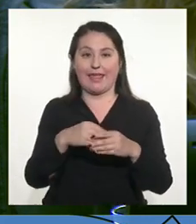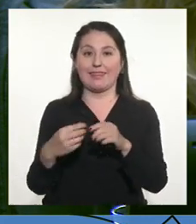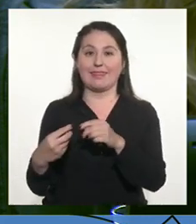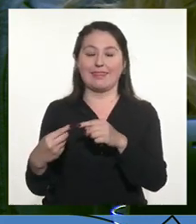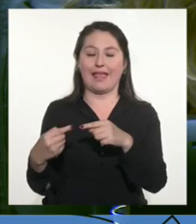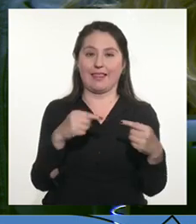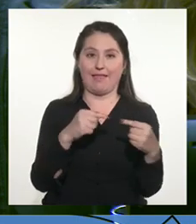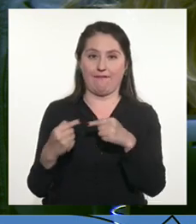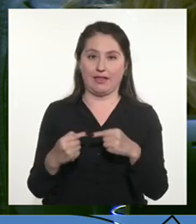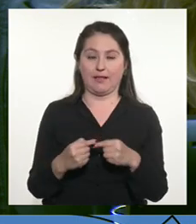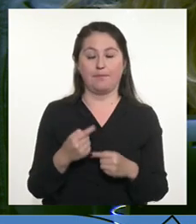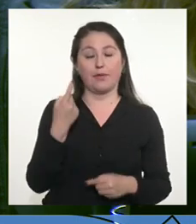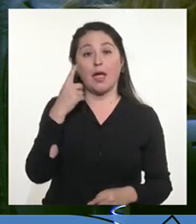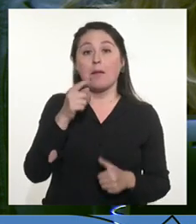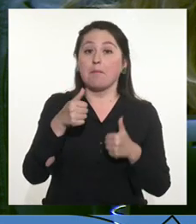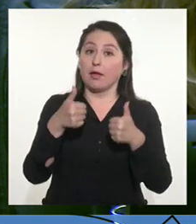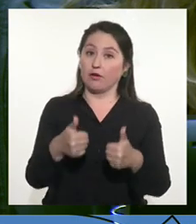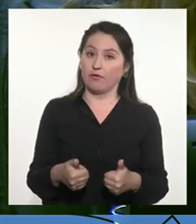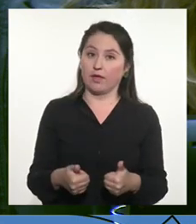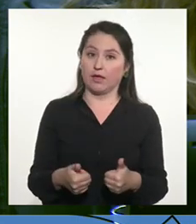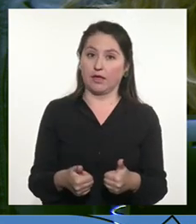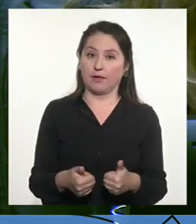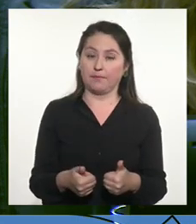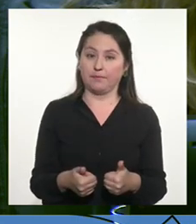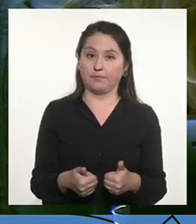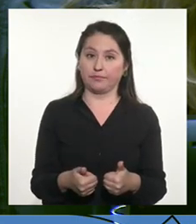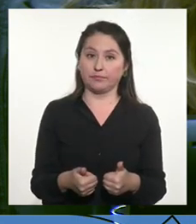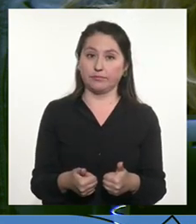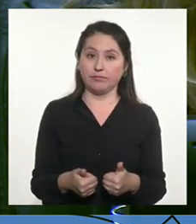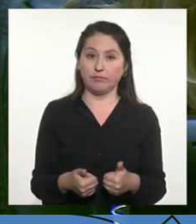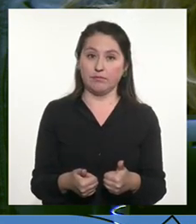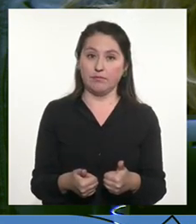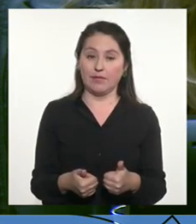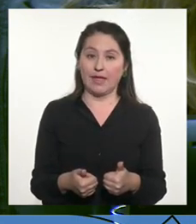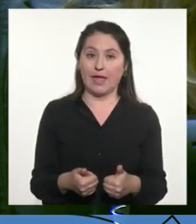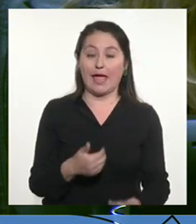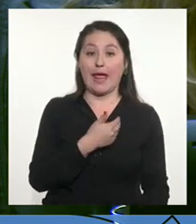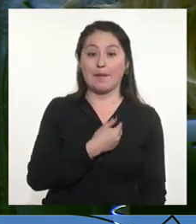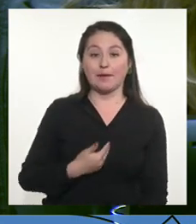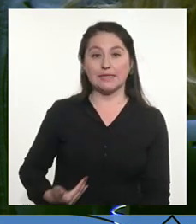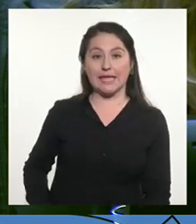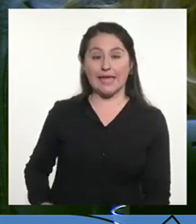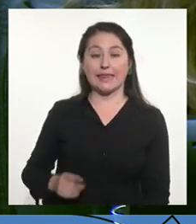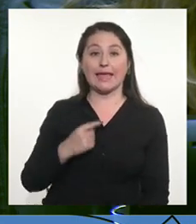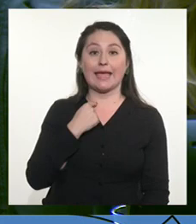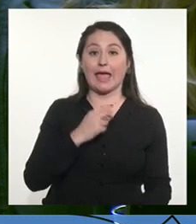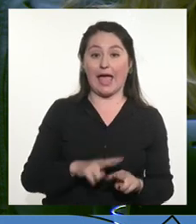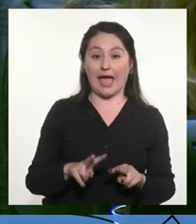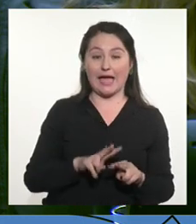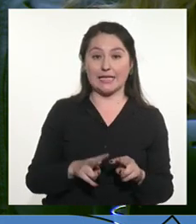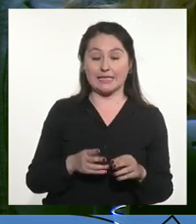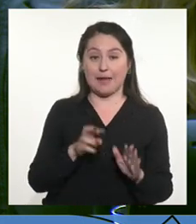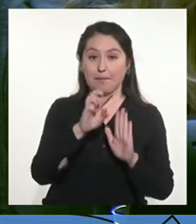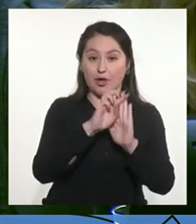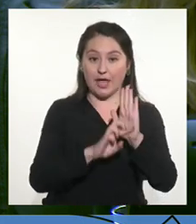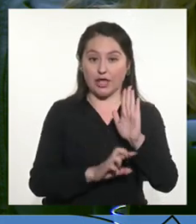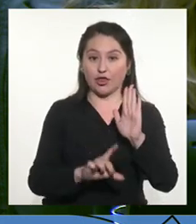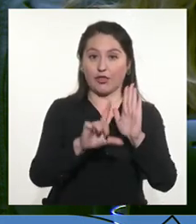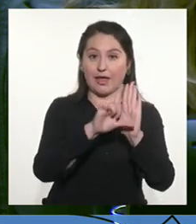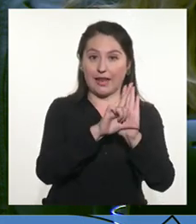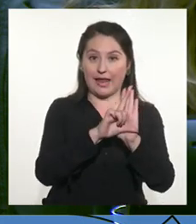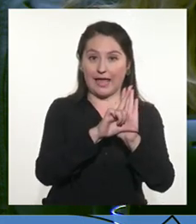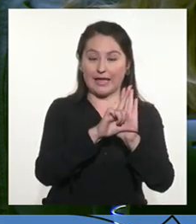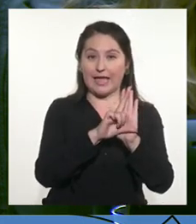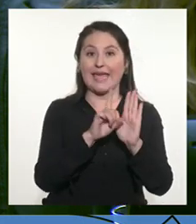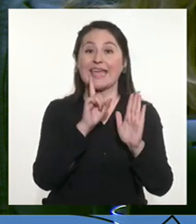bien probablemente la atribución que hoy día tiene el presidente que la utiliza en este proyecto de ley de remitirse